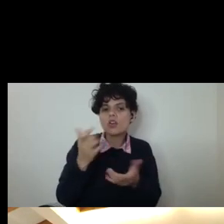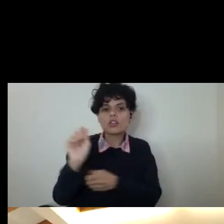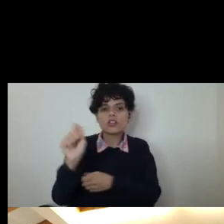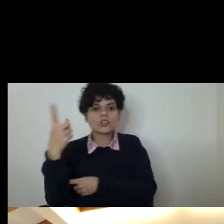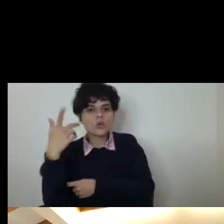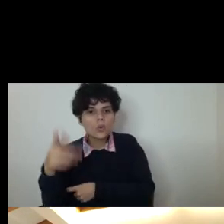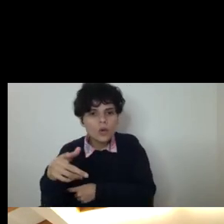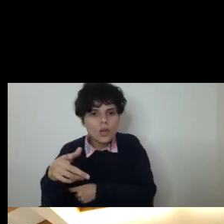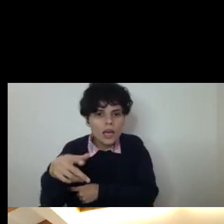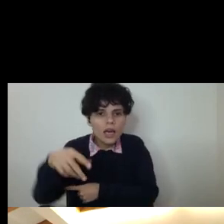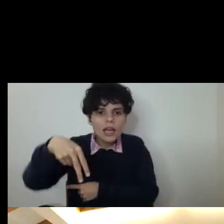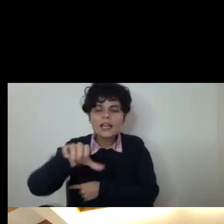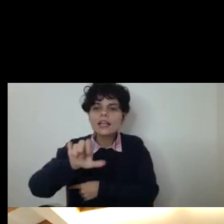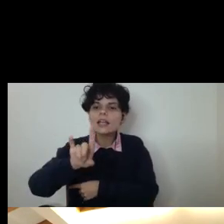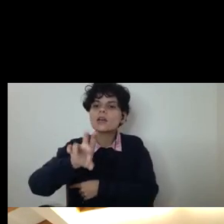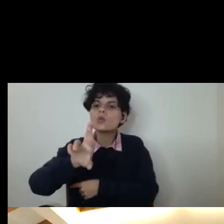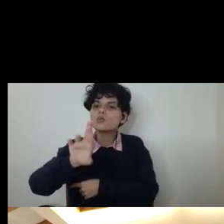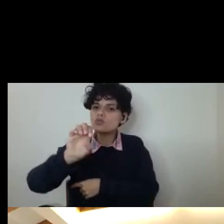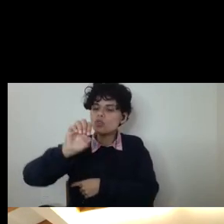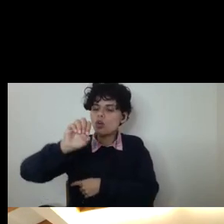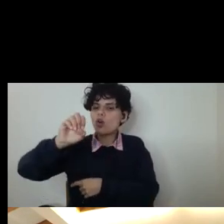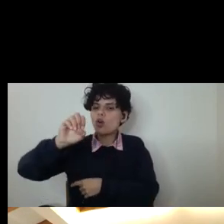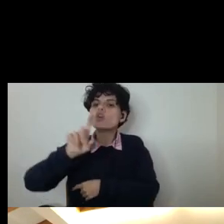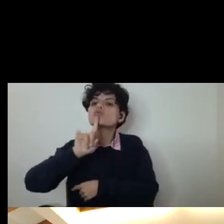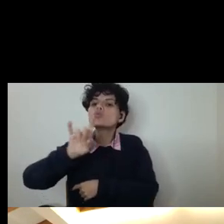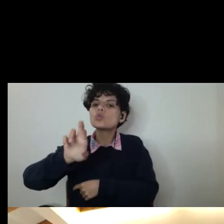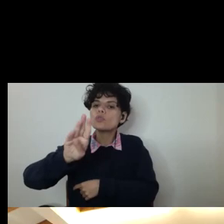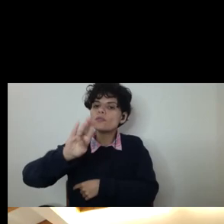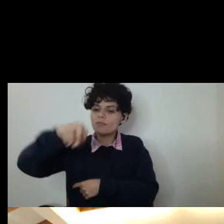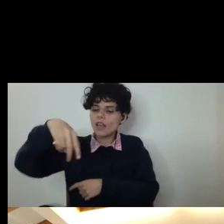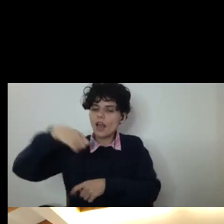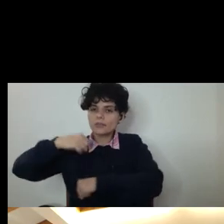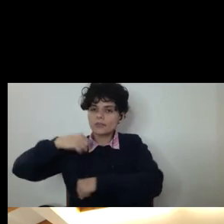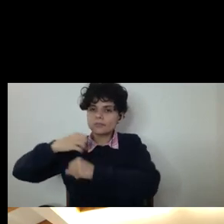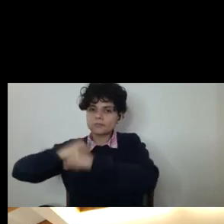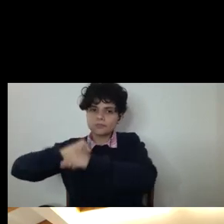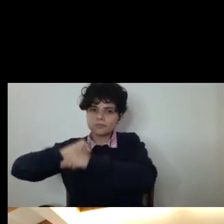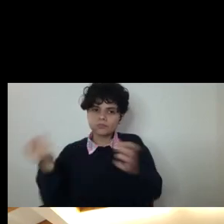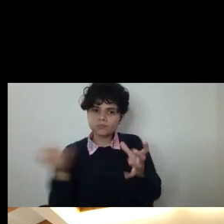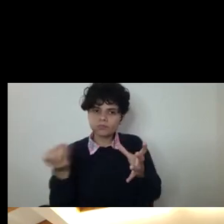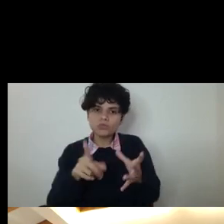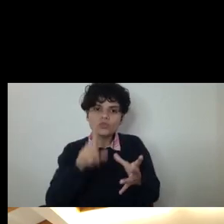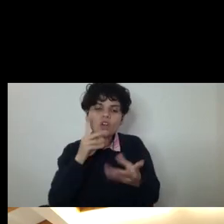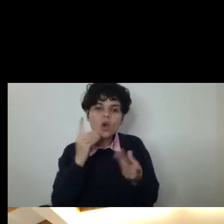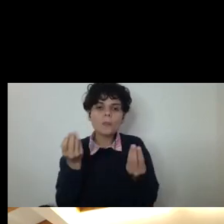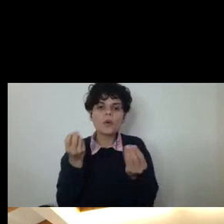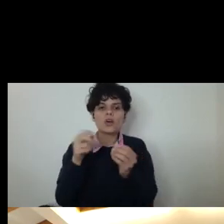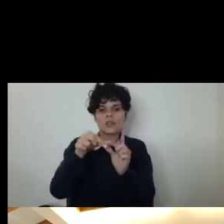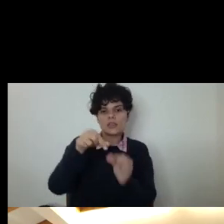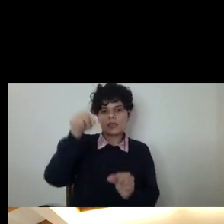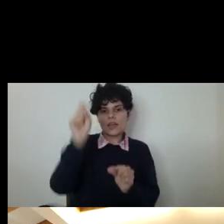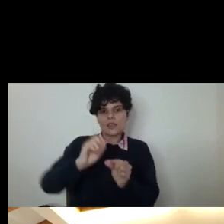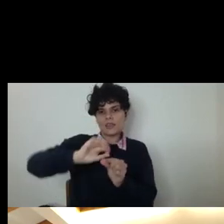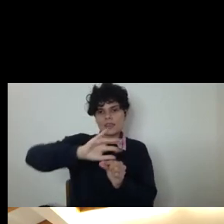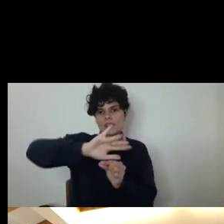ejemplo, en las neuronas en cultivo y ver cómo aparecen y se forman nuevas espinas dendríticas. Lo cual